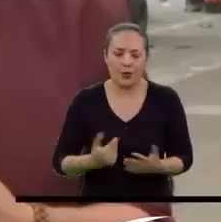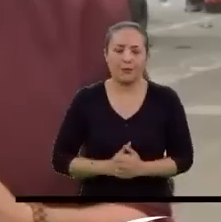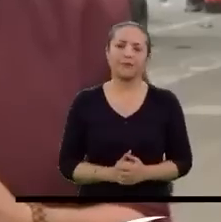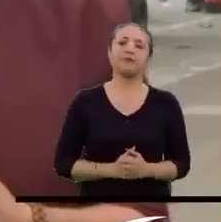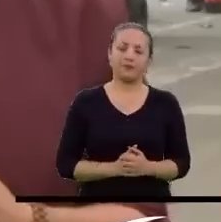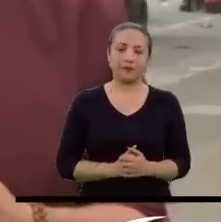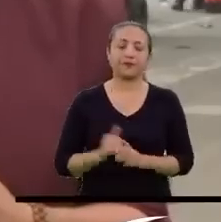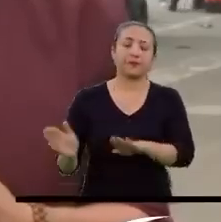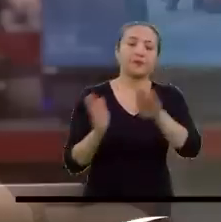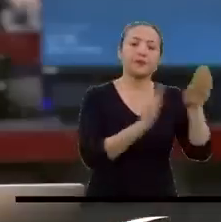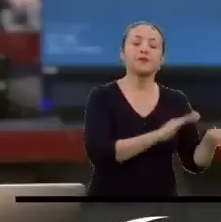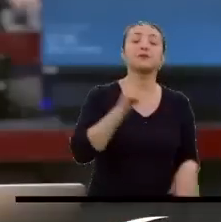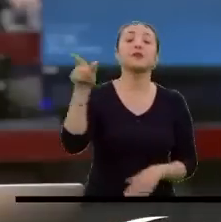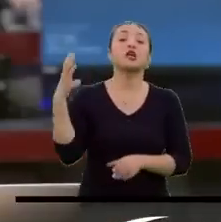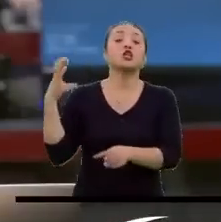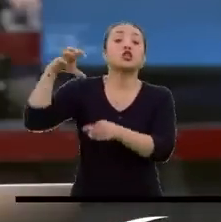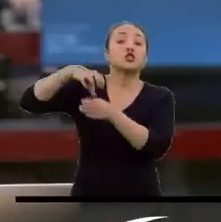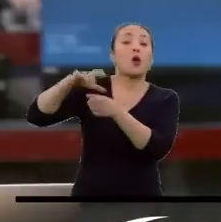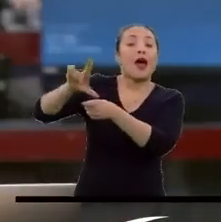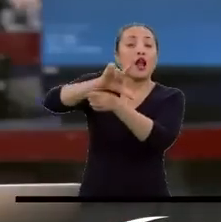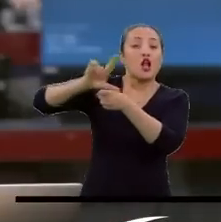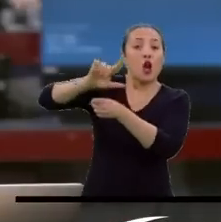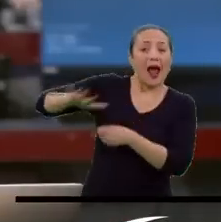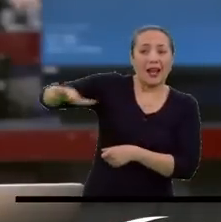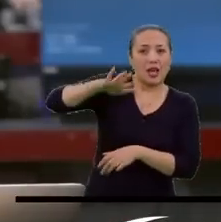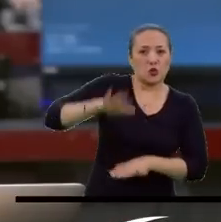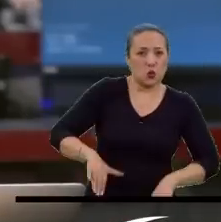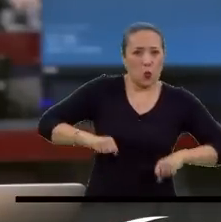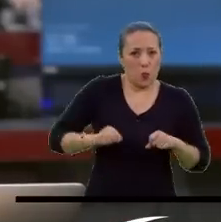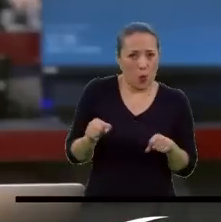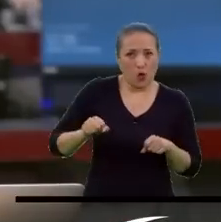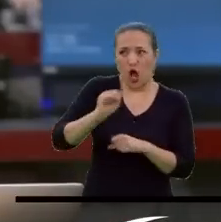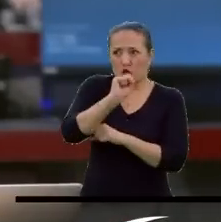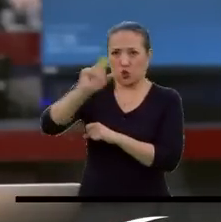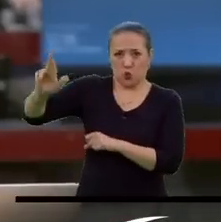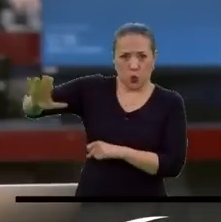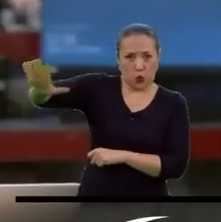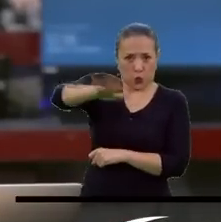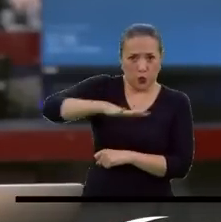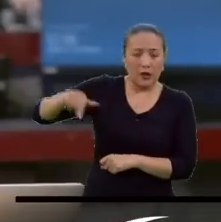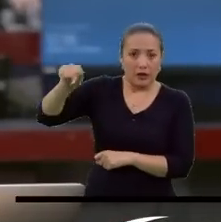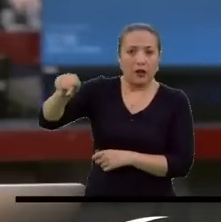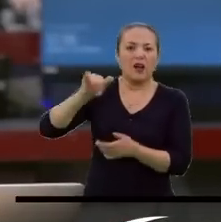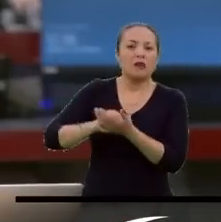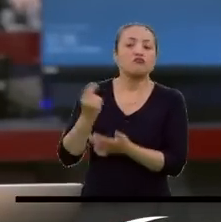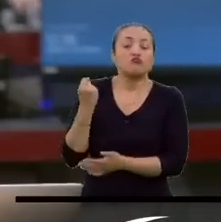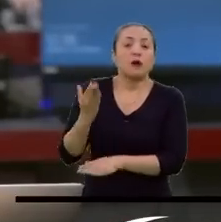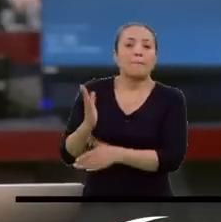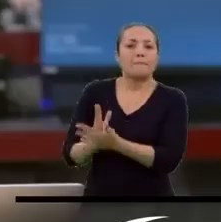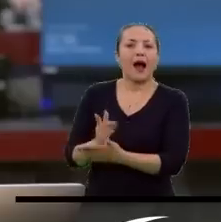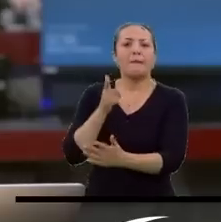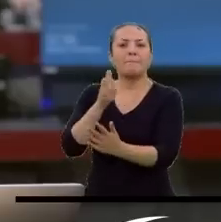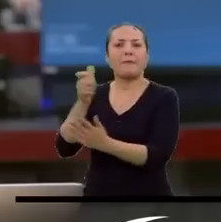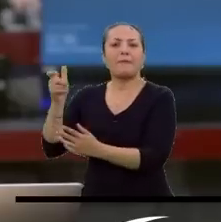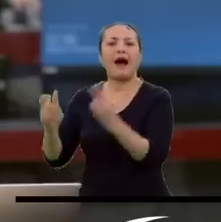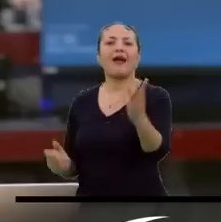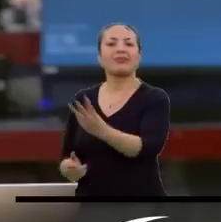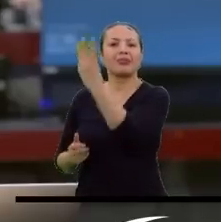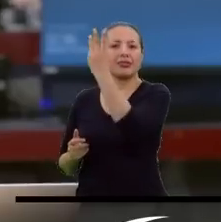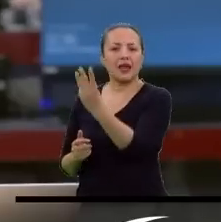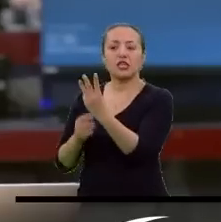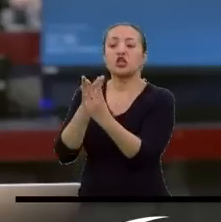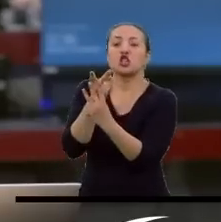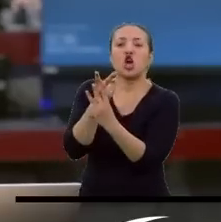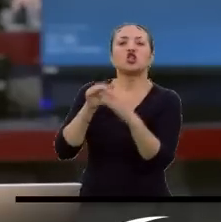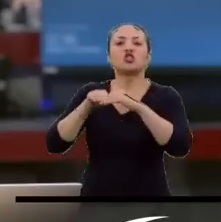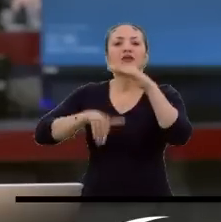De otro lado, en la localidad de Ciudad Bolívar, en el sur de Bogotá, en las últimas horas fueron asesinadas 3 personas, entre ellas 2 menores de edad. Hace